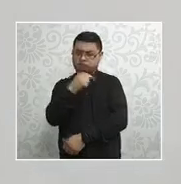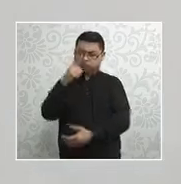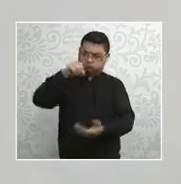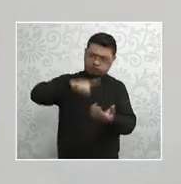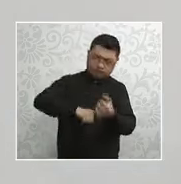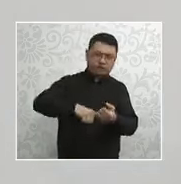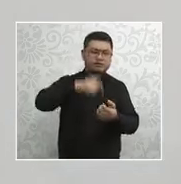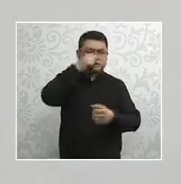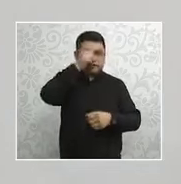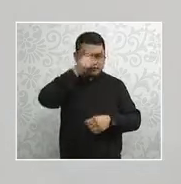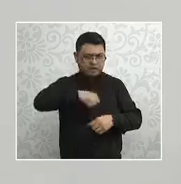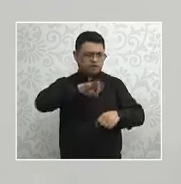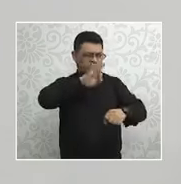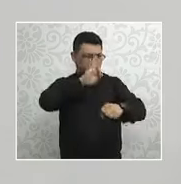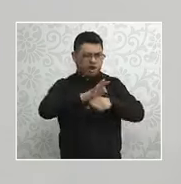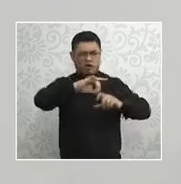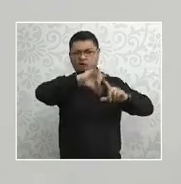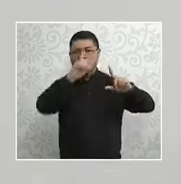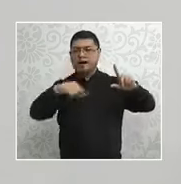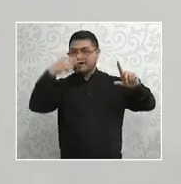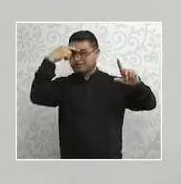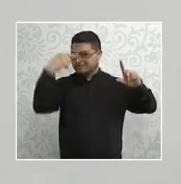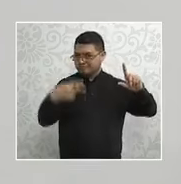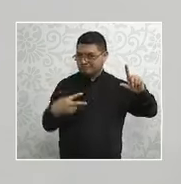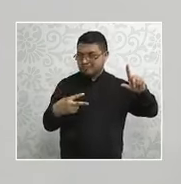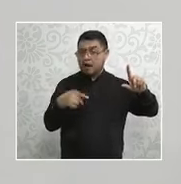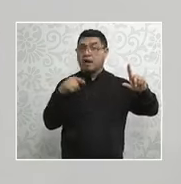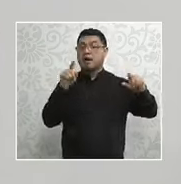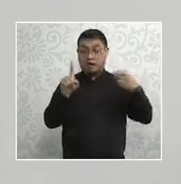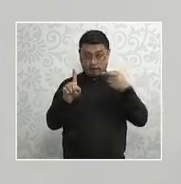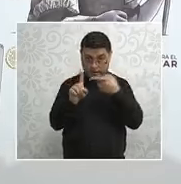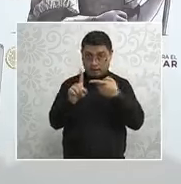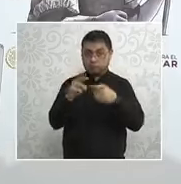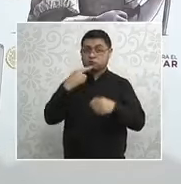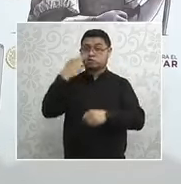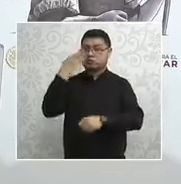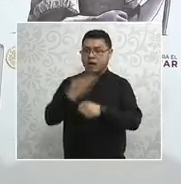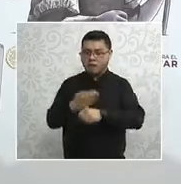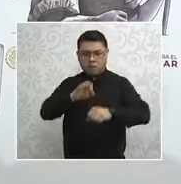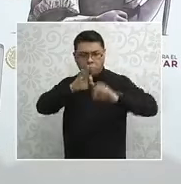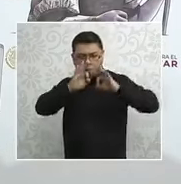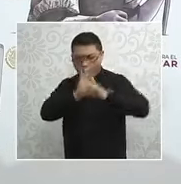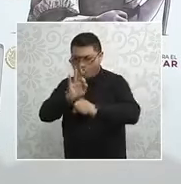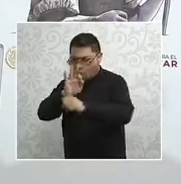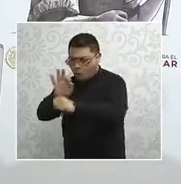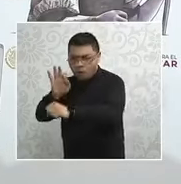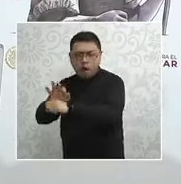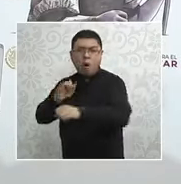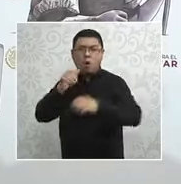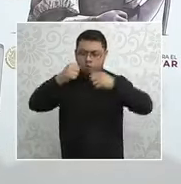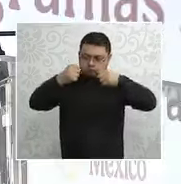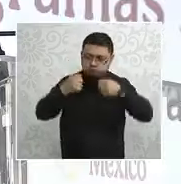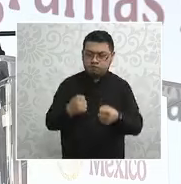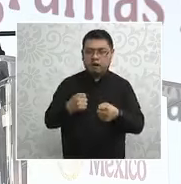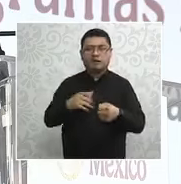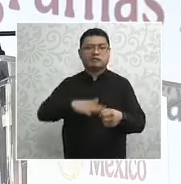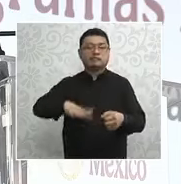defensa nacional Entonces está encargado de la seguridad y además los ingenieros